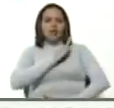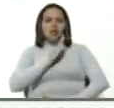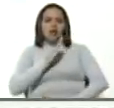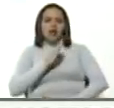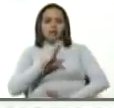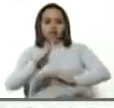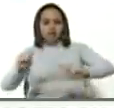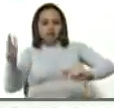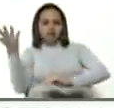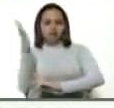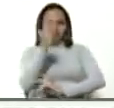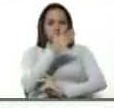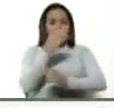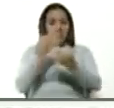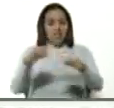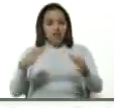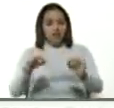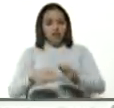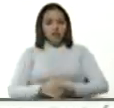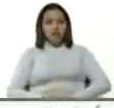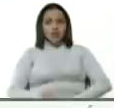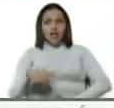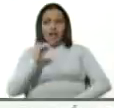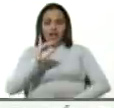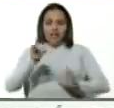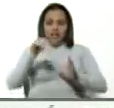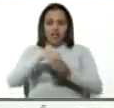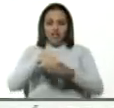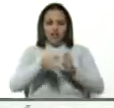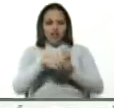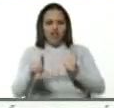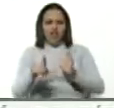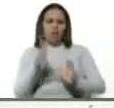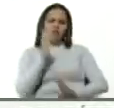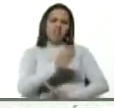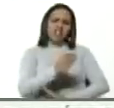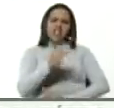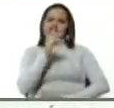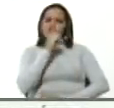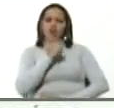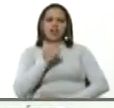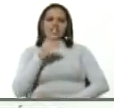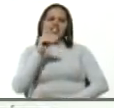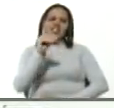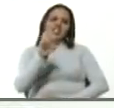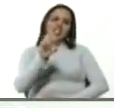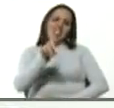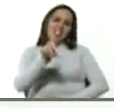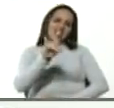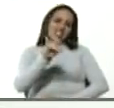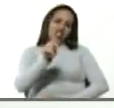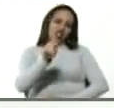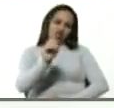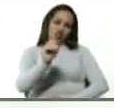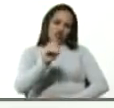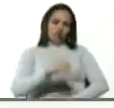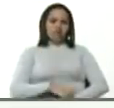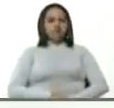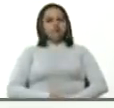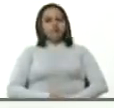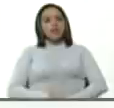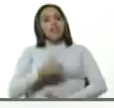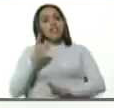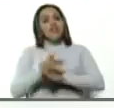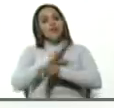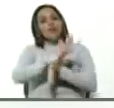y de la naturaleza, están tipificadas como faltas y no como delitos. Tenemos que, obviamente,